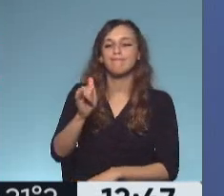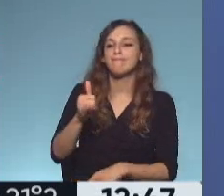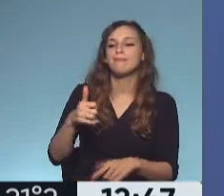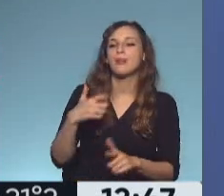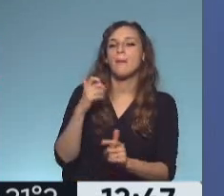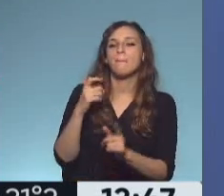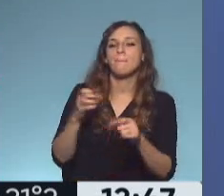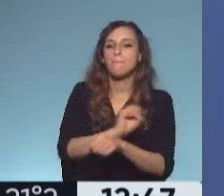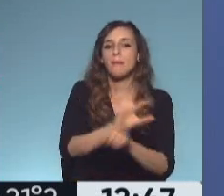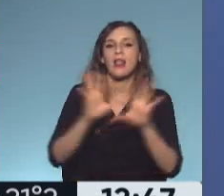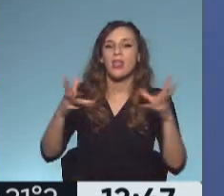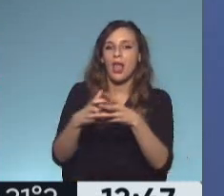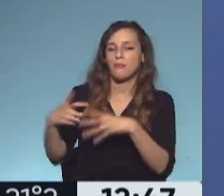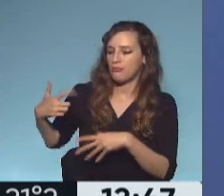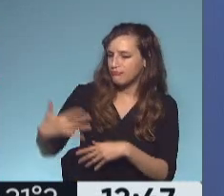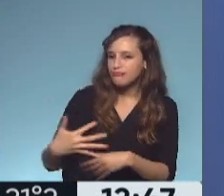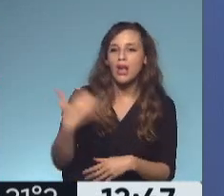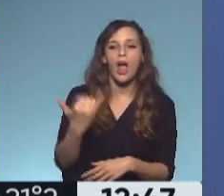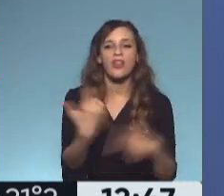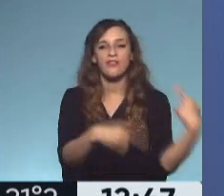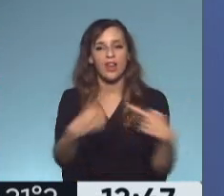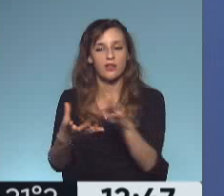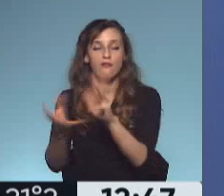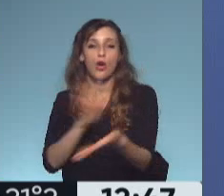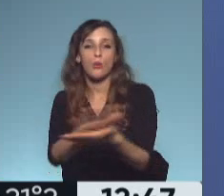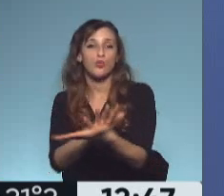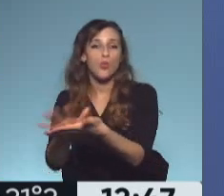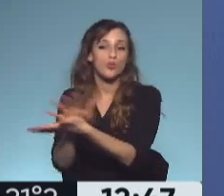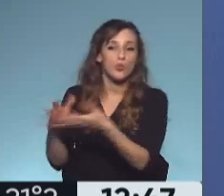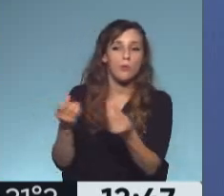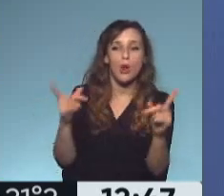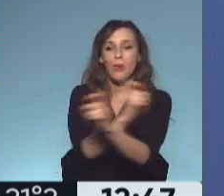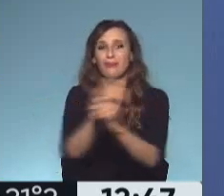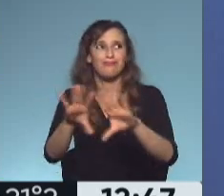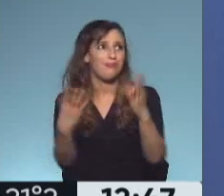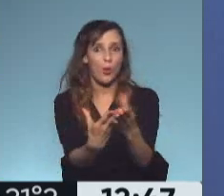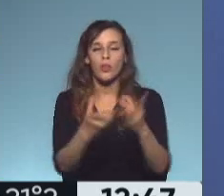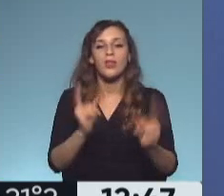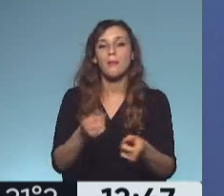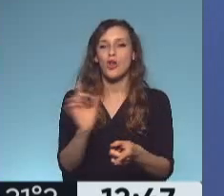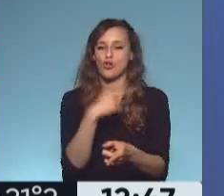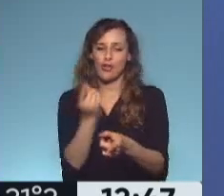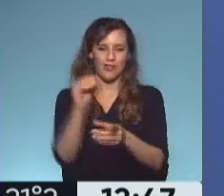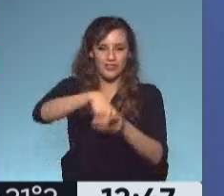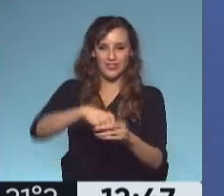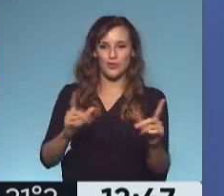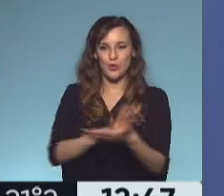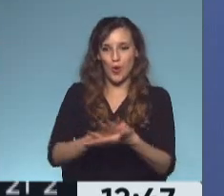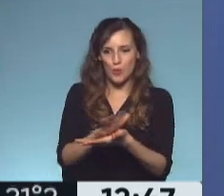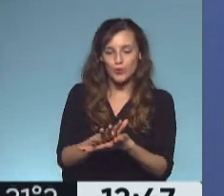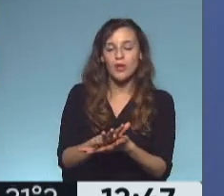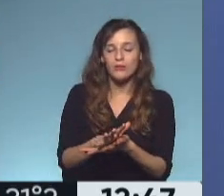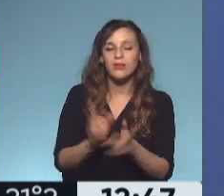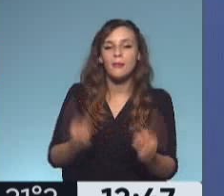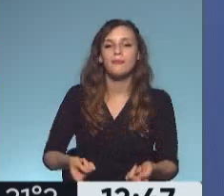vienen trabajando en diferentes alternativas para dar solución a este problema global o ser parte de la solución, como ellos siempre dicen, celebran